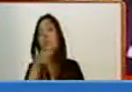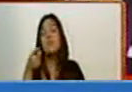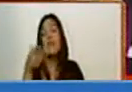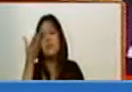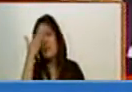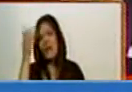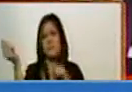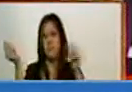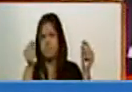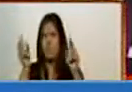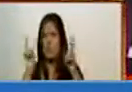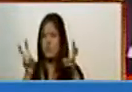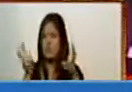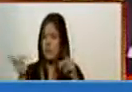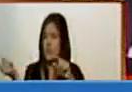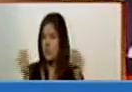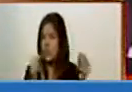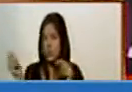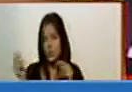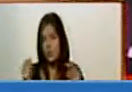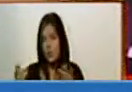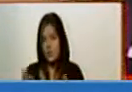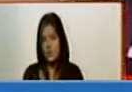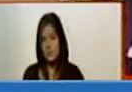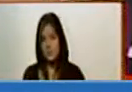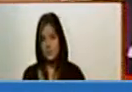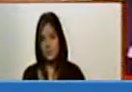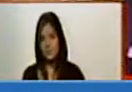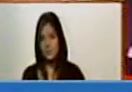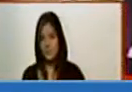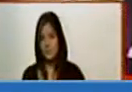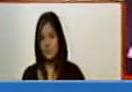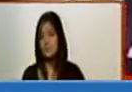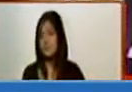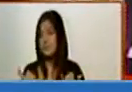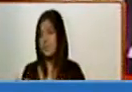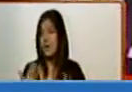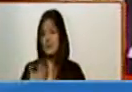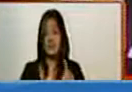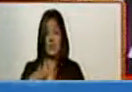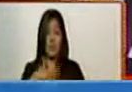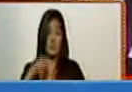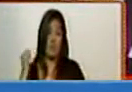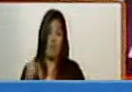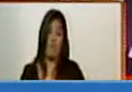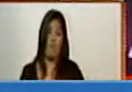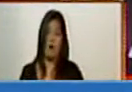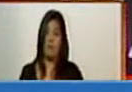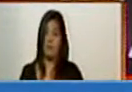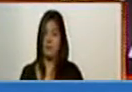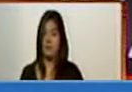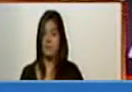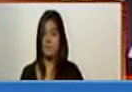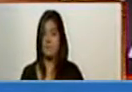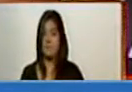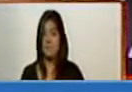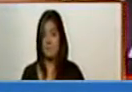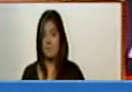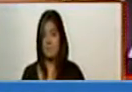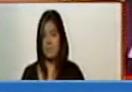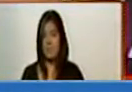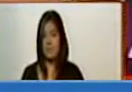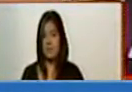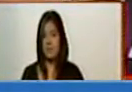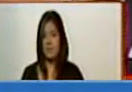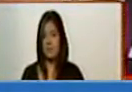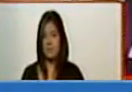ha tomado una vigencia polémica, ¿no? El